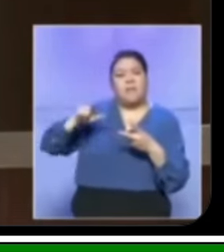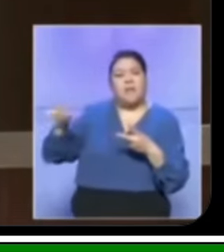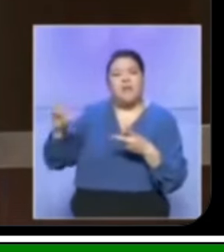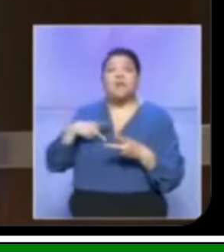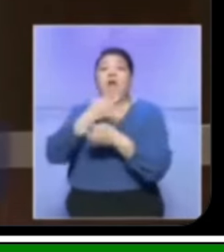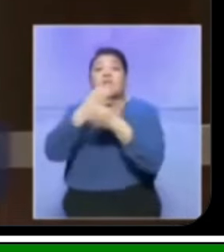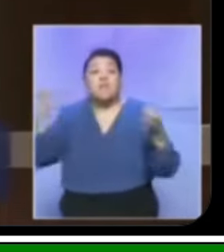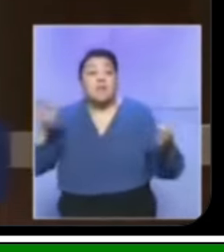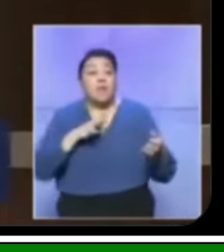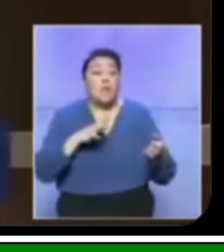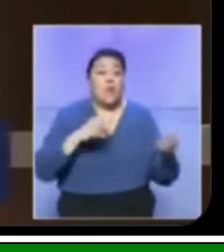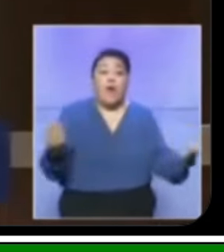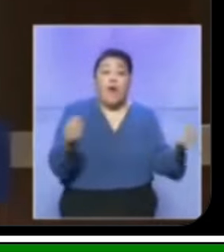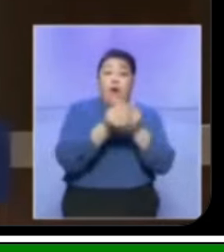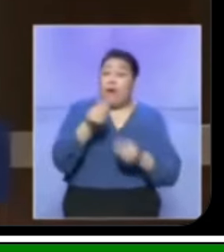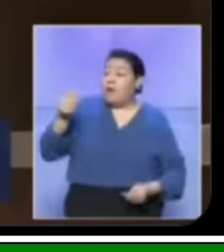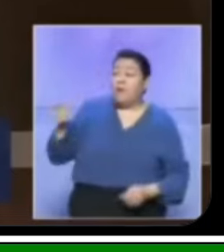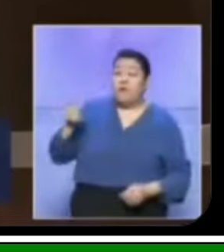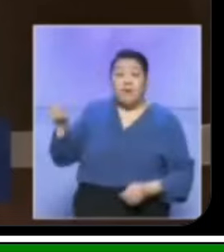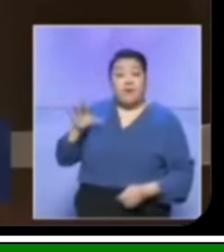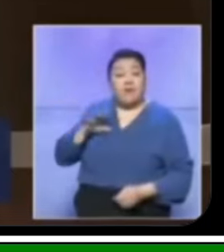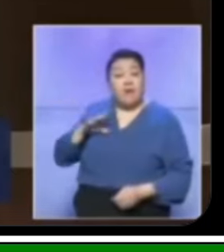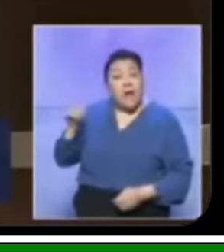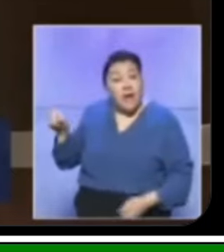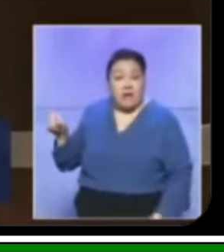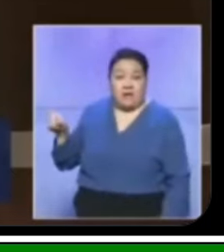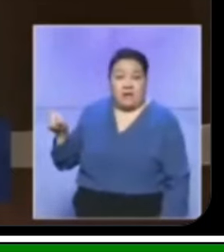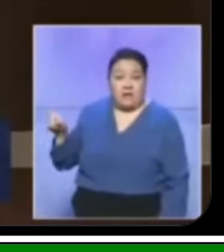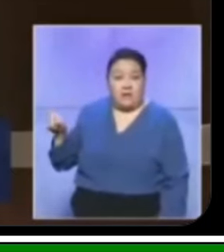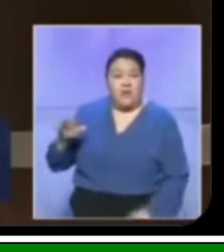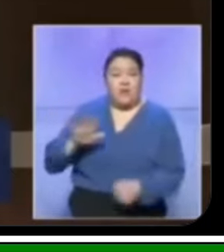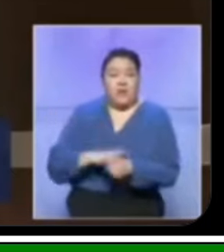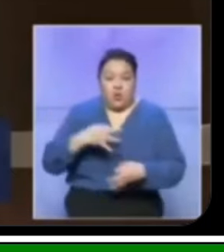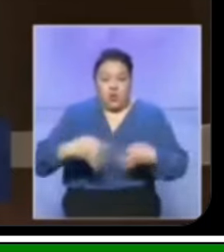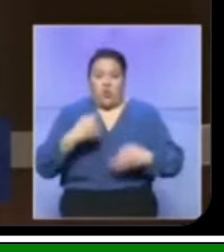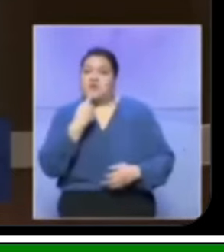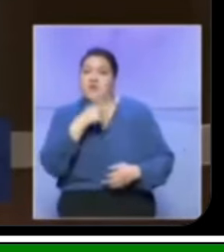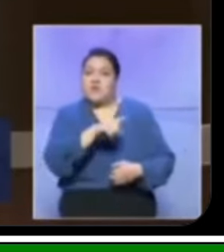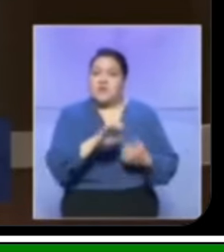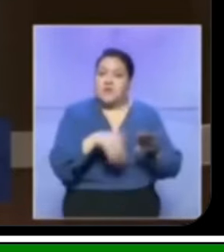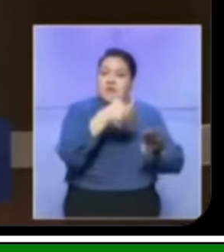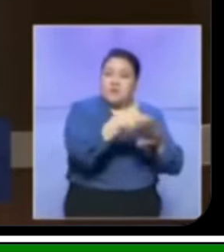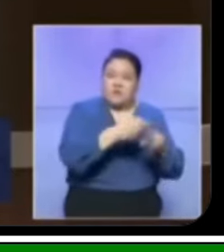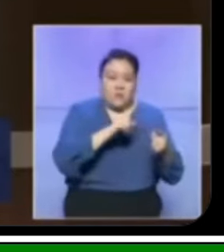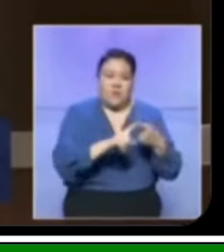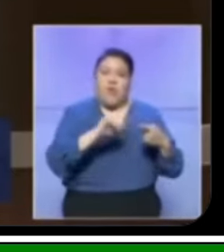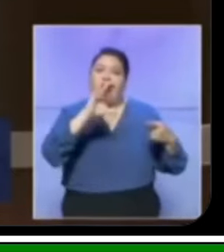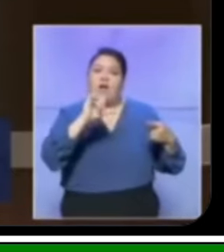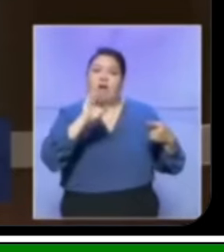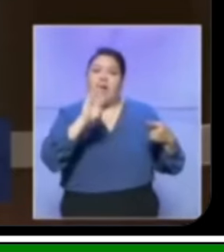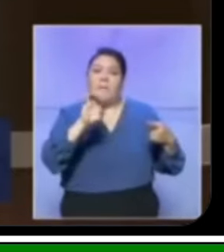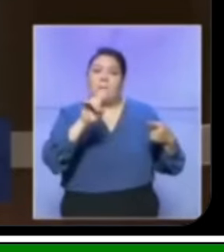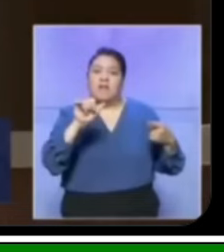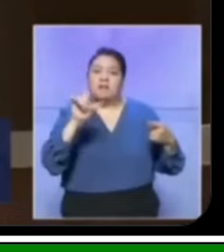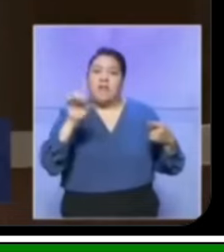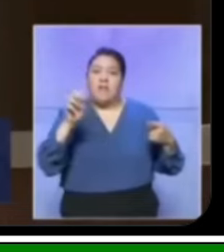su posesión los 2 proyectos, tanto el que se impugna a Francisco Cabeza de Vaca como